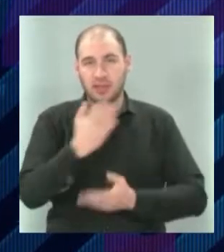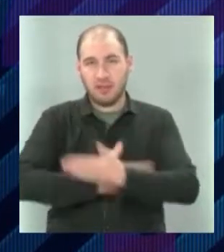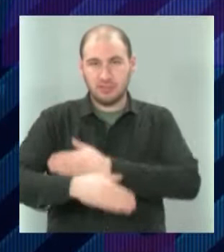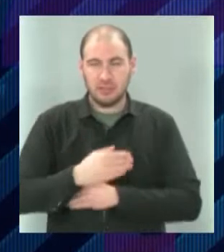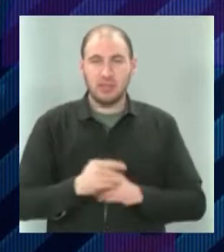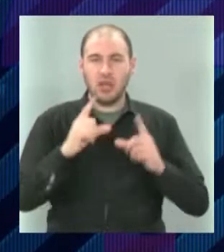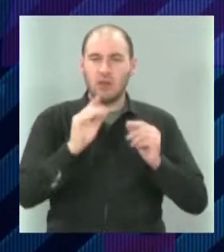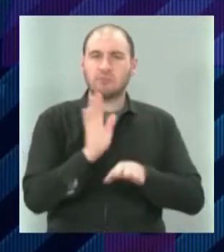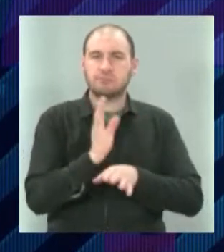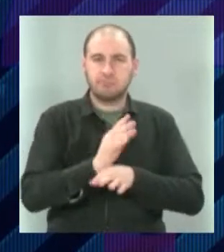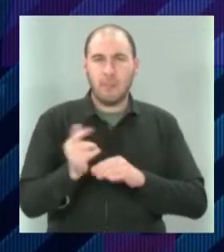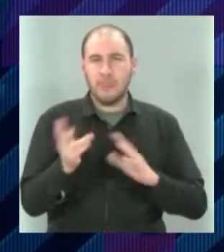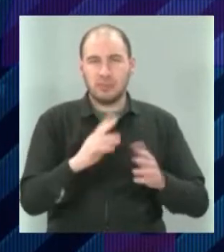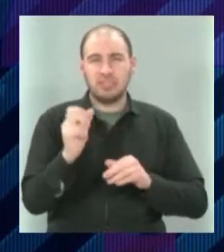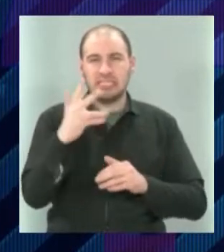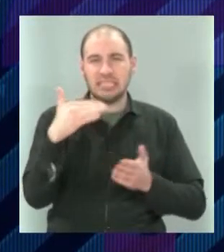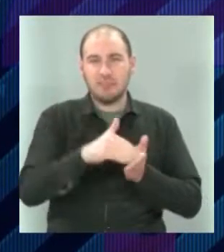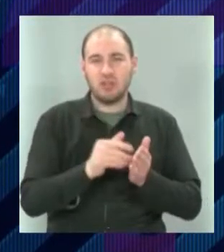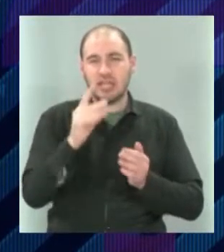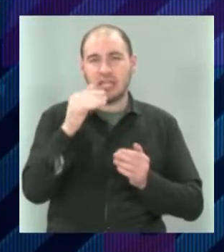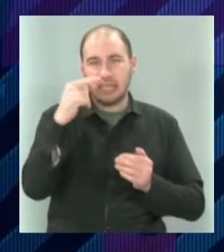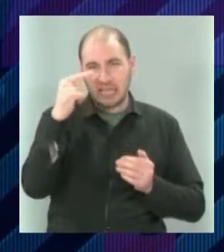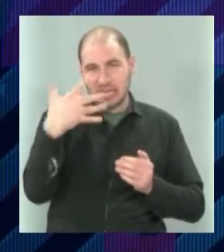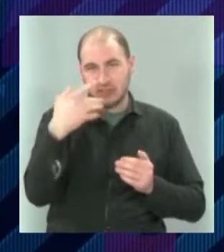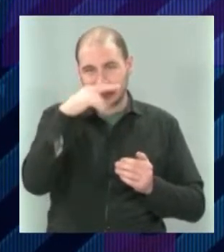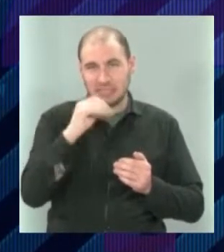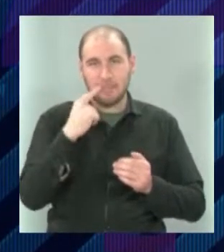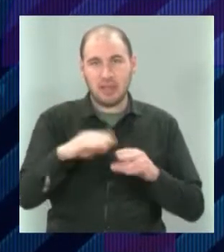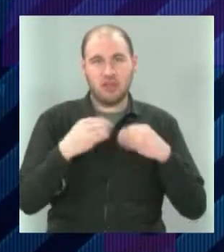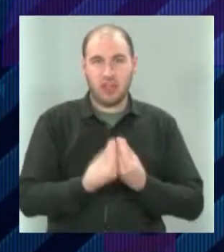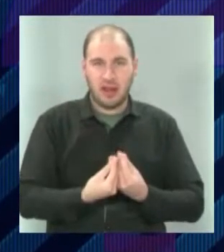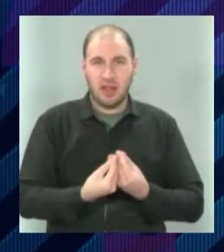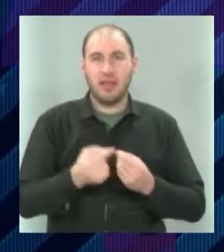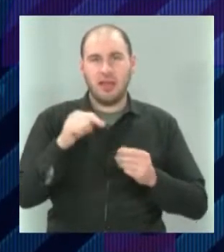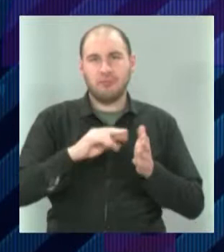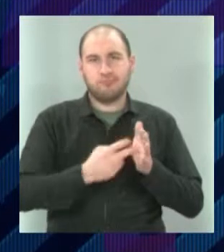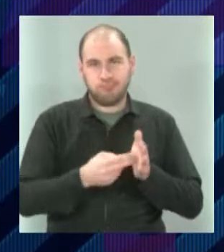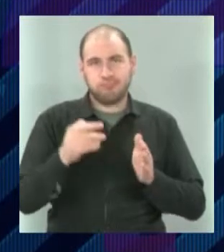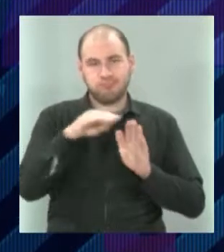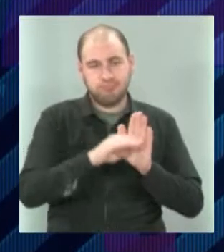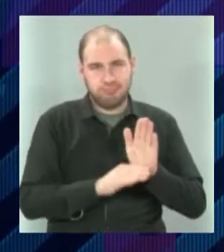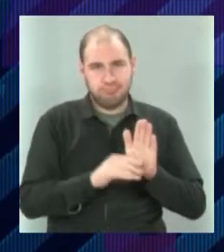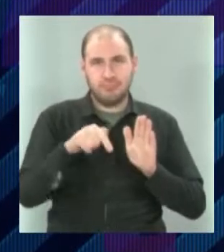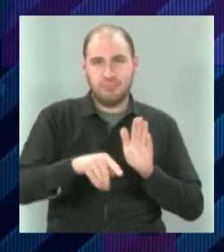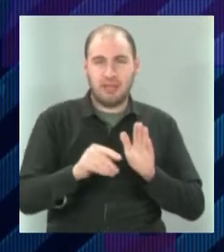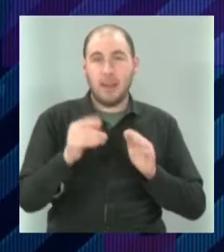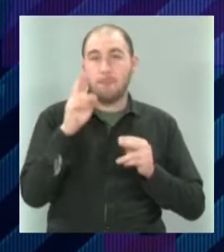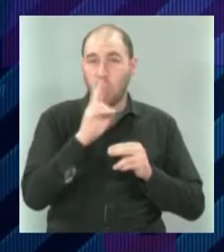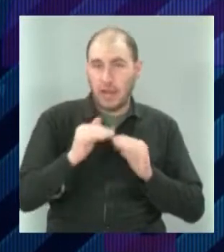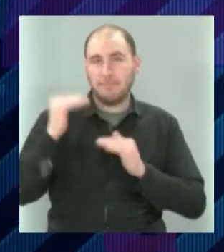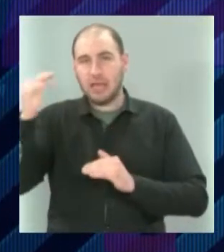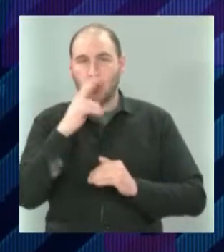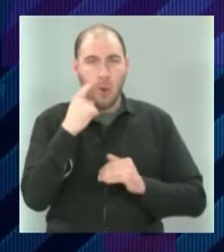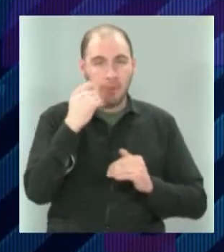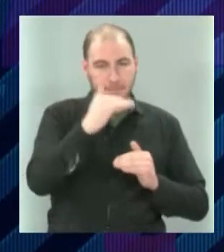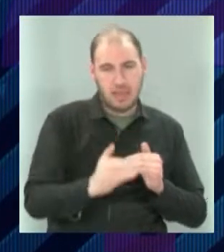en números se traduce en más de 3.570.000 en total. En estas dificultades se presentan más en las mujeres que en los hombres